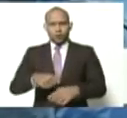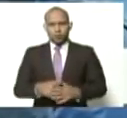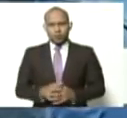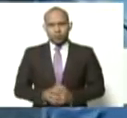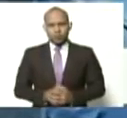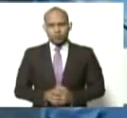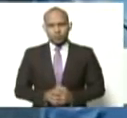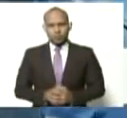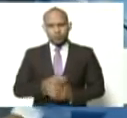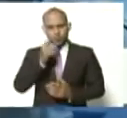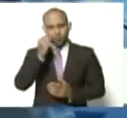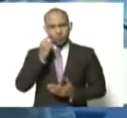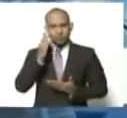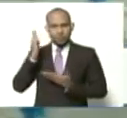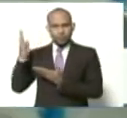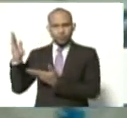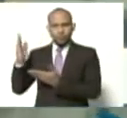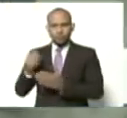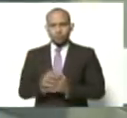estado. Adelante, José.